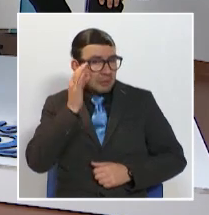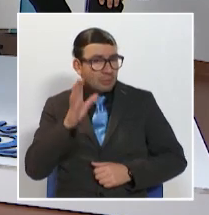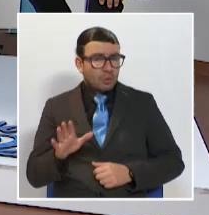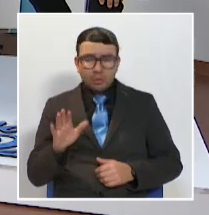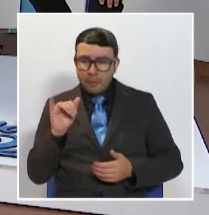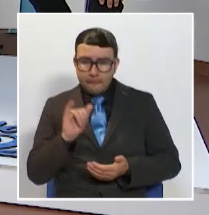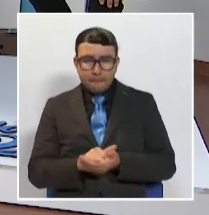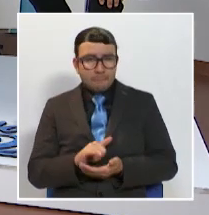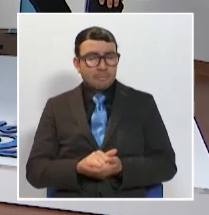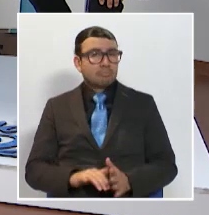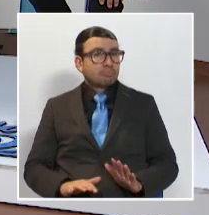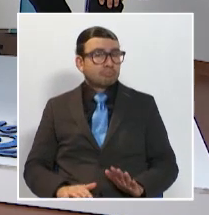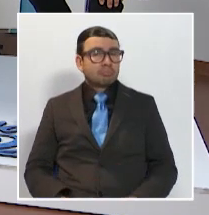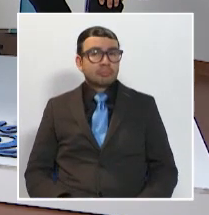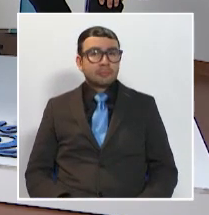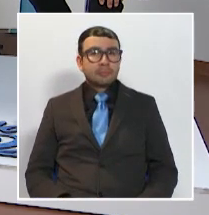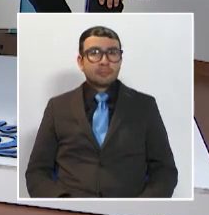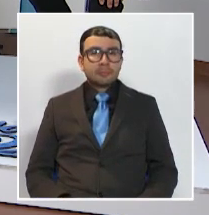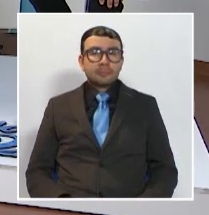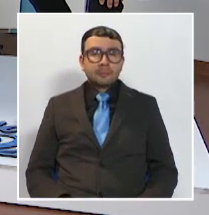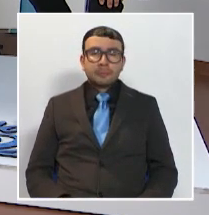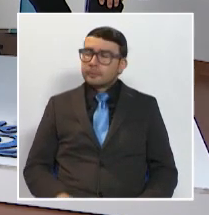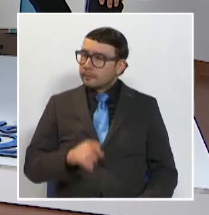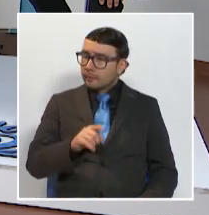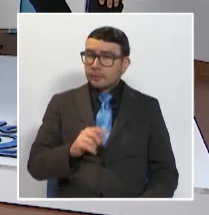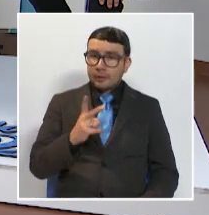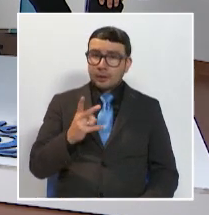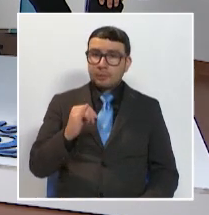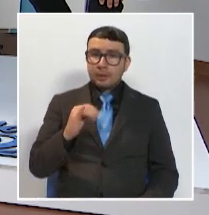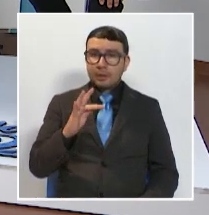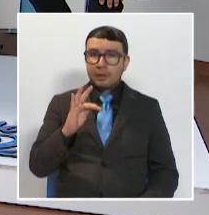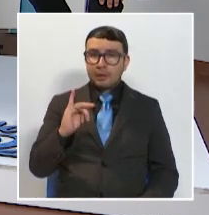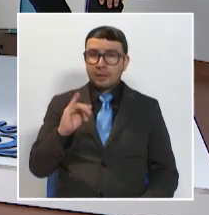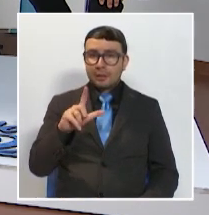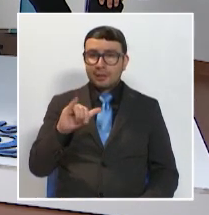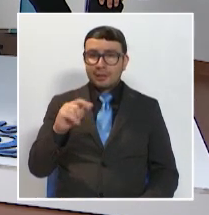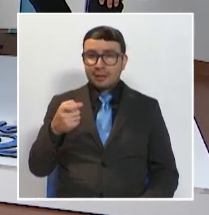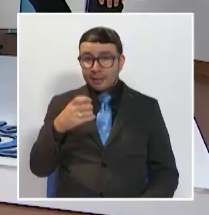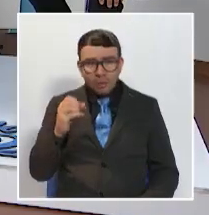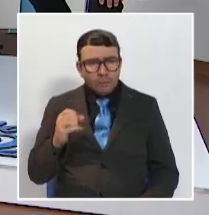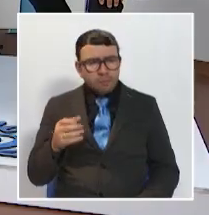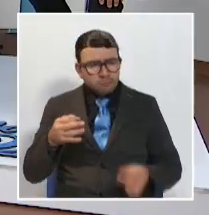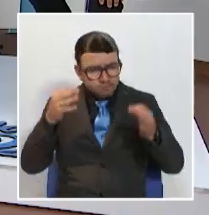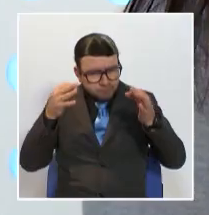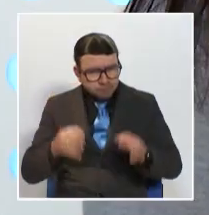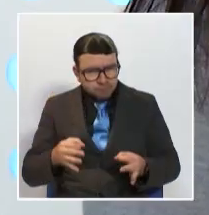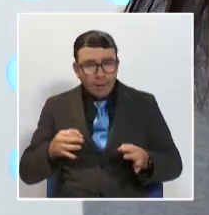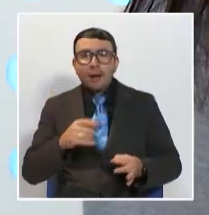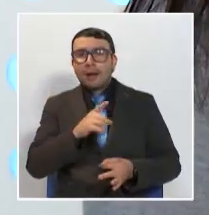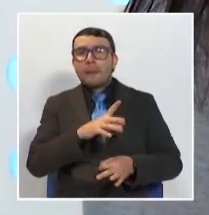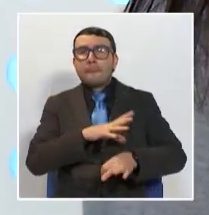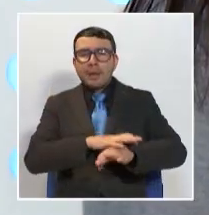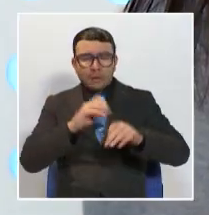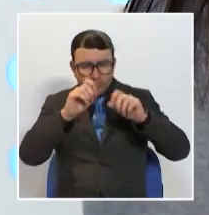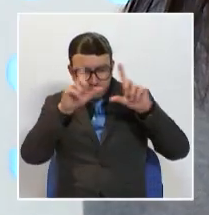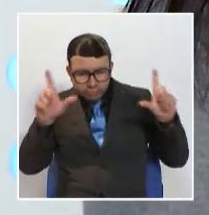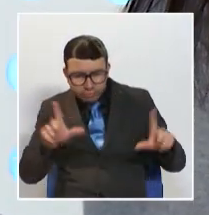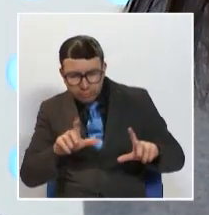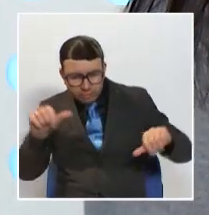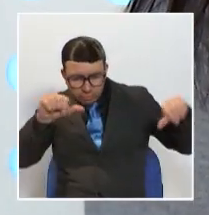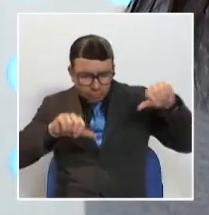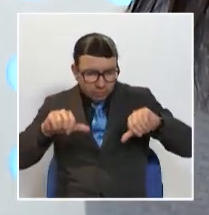mismo tiempo. Sí. Realmente el vitiligo, el diagnóstico es clínico, ¿sí? Los médicos generales,